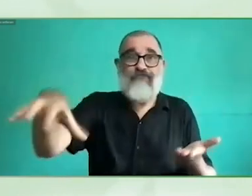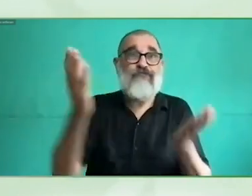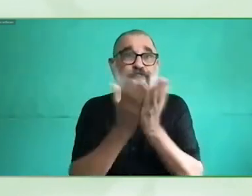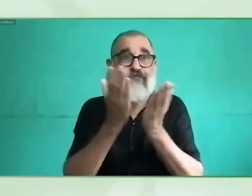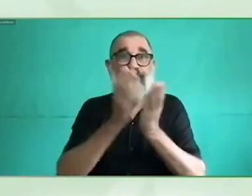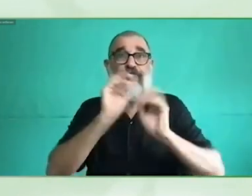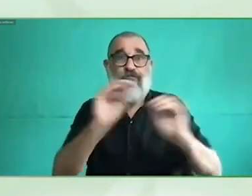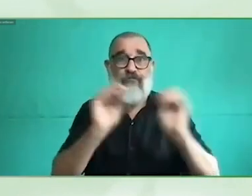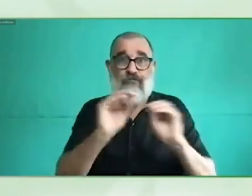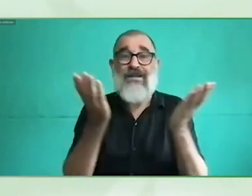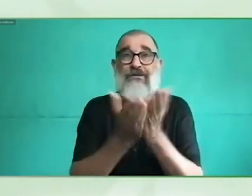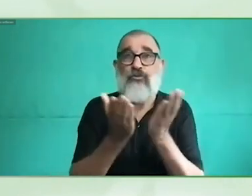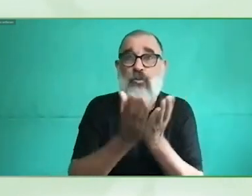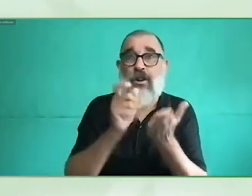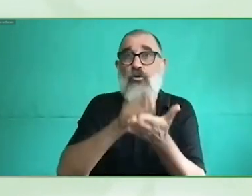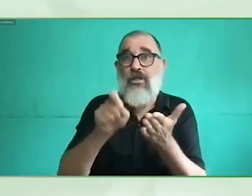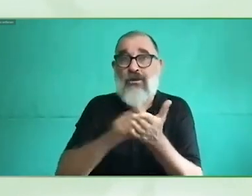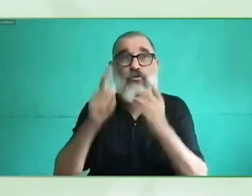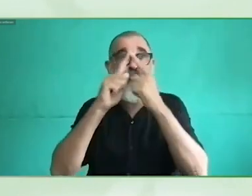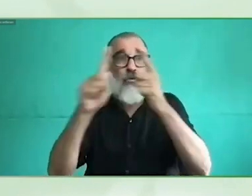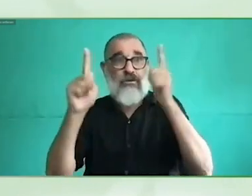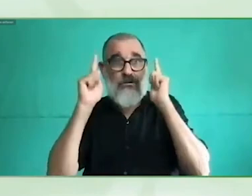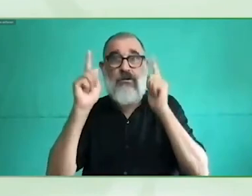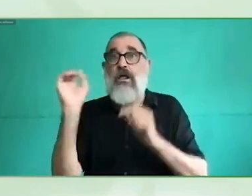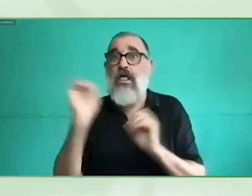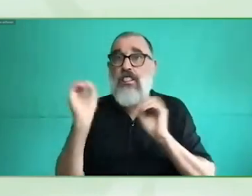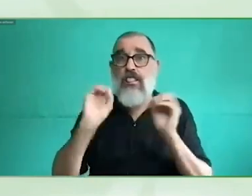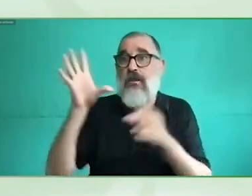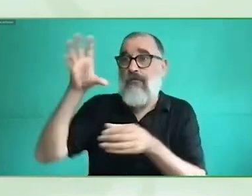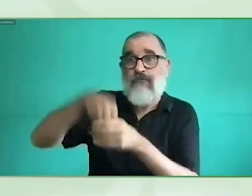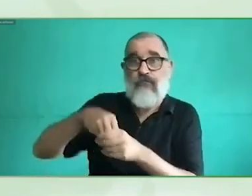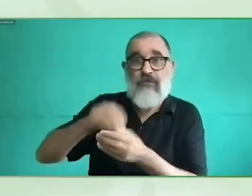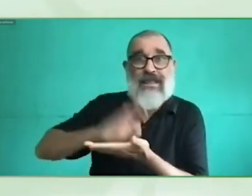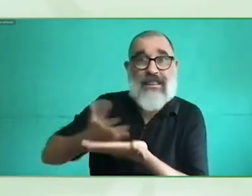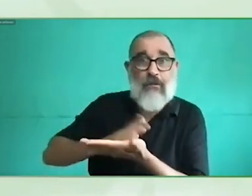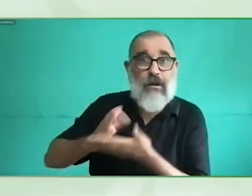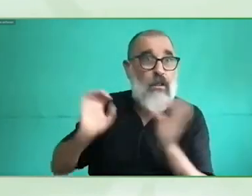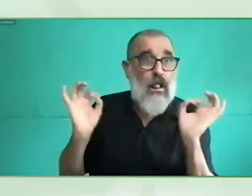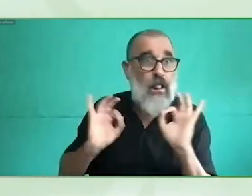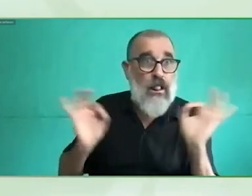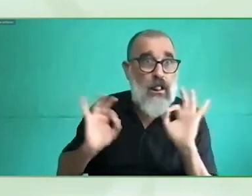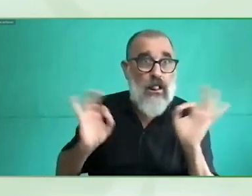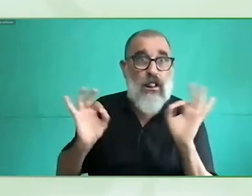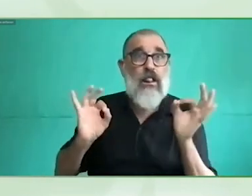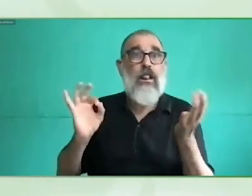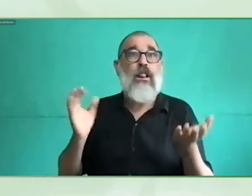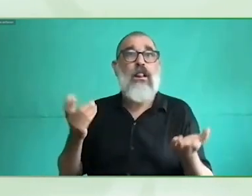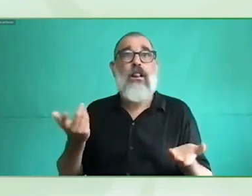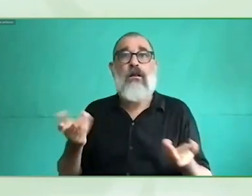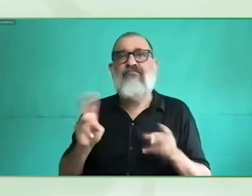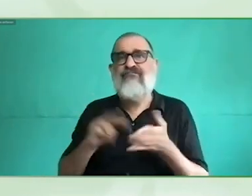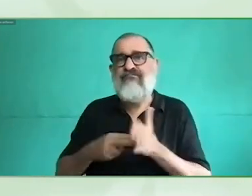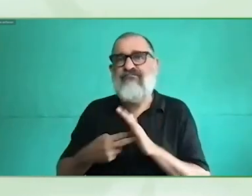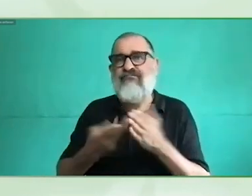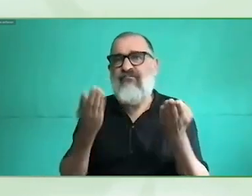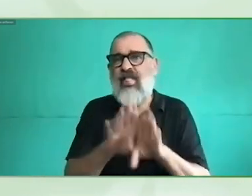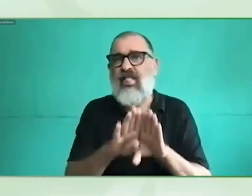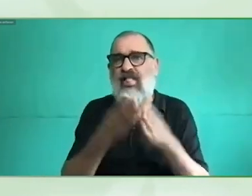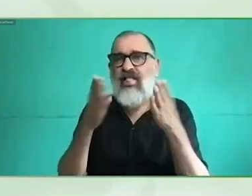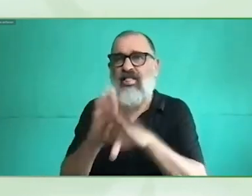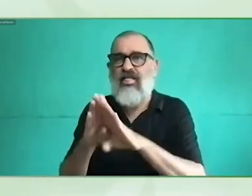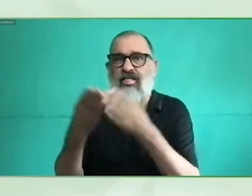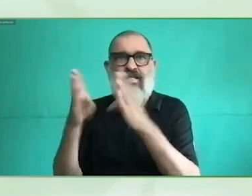ahí yo he investigado mucho como dijo María gracia tengo los títulos